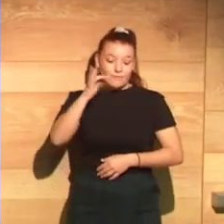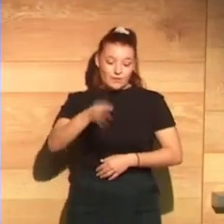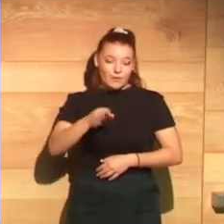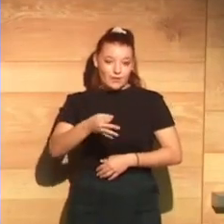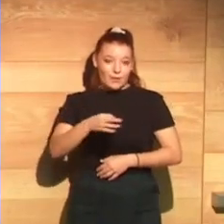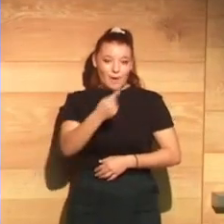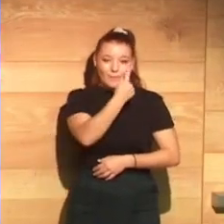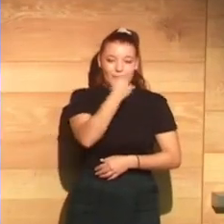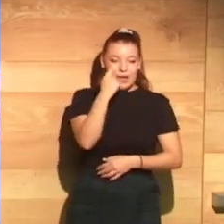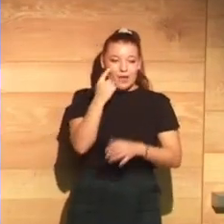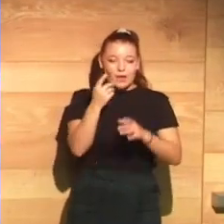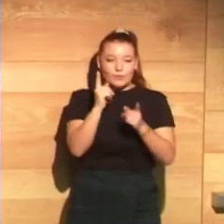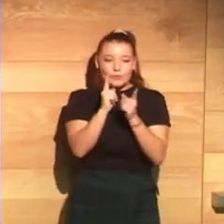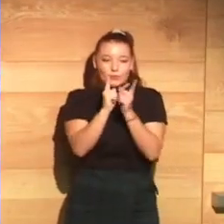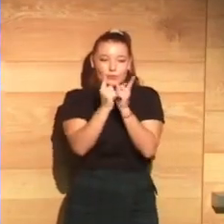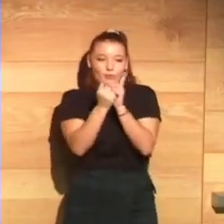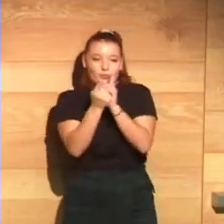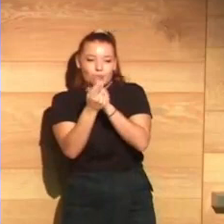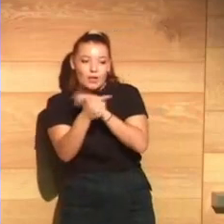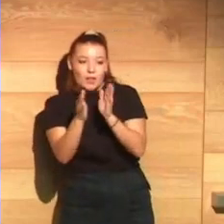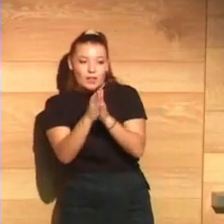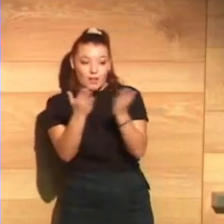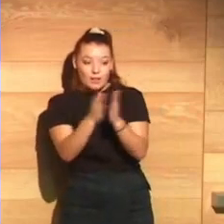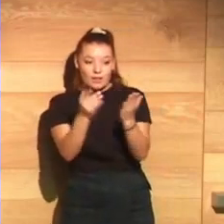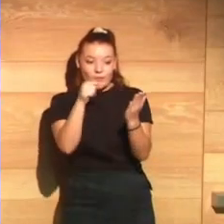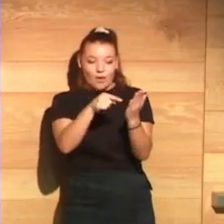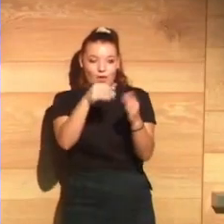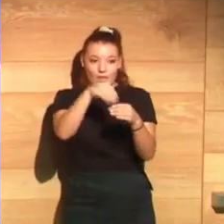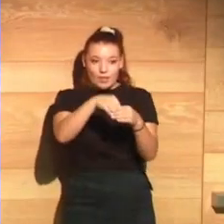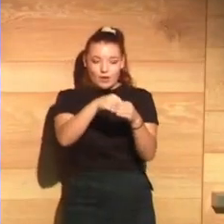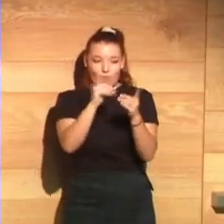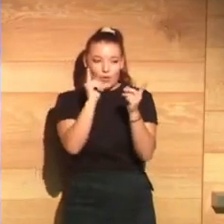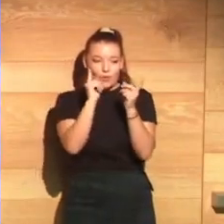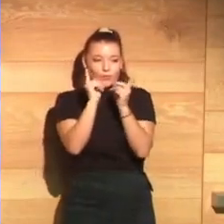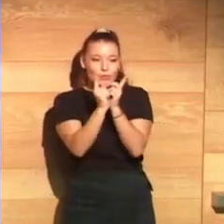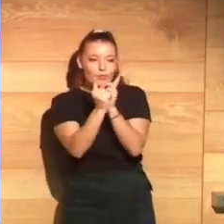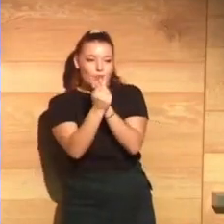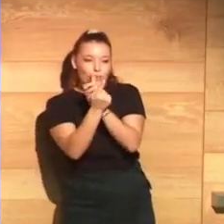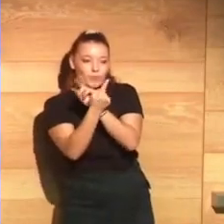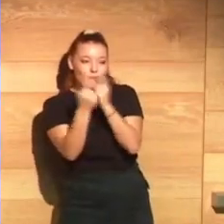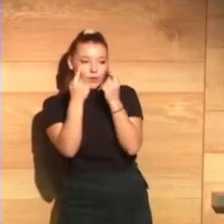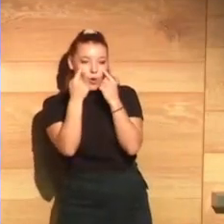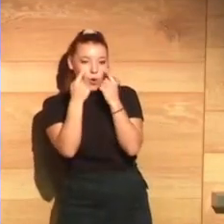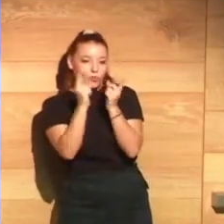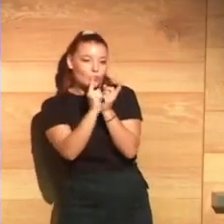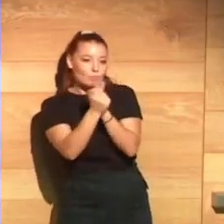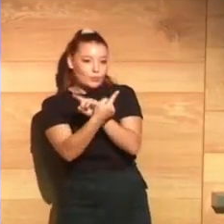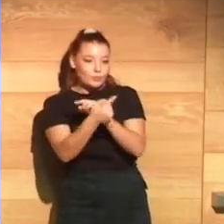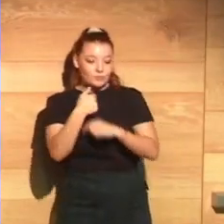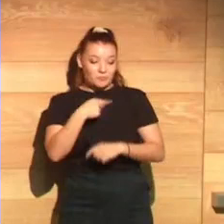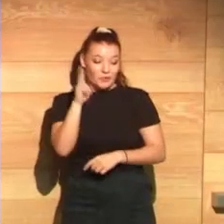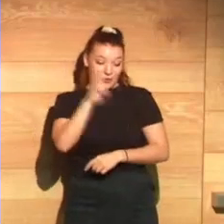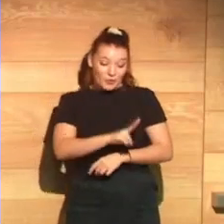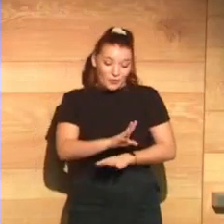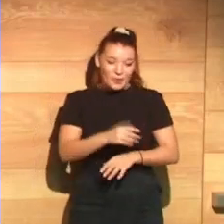esa mirada se va mutando en el libro, yo lo veo, eso sí lo